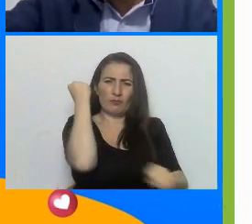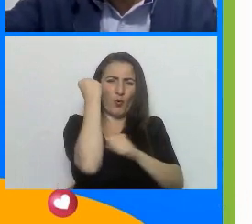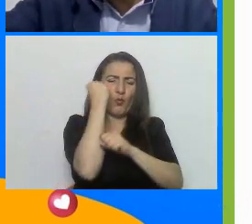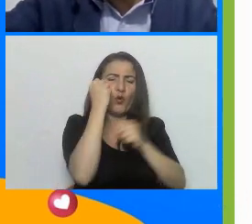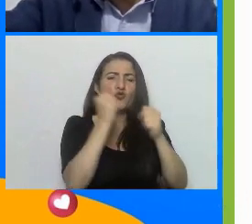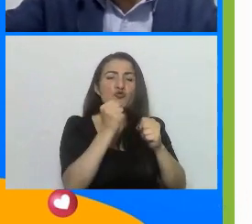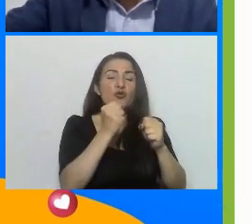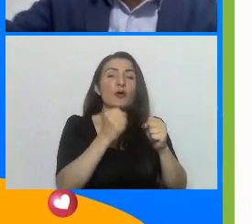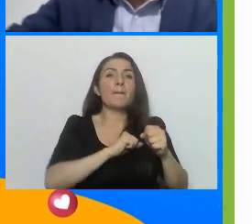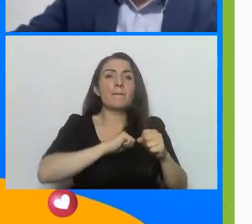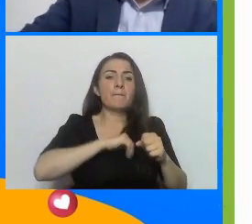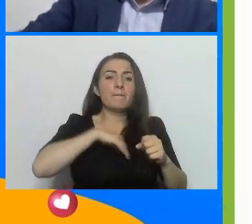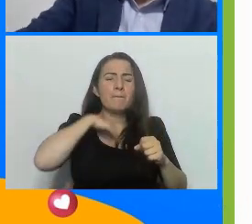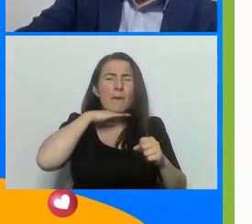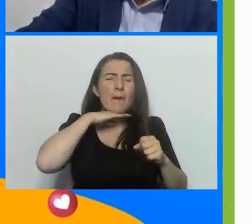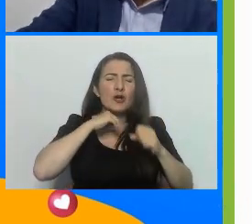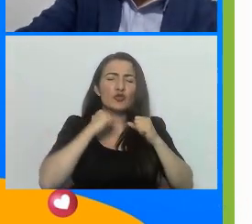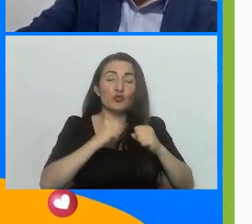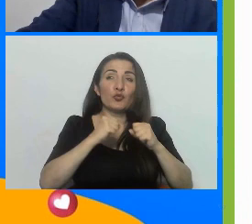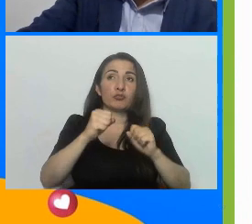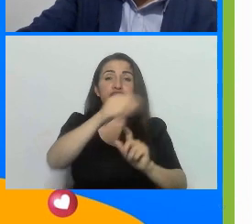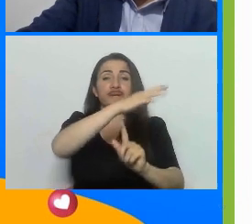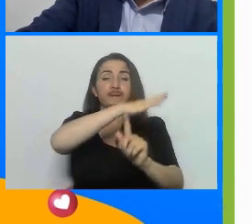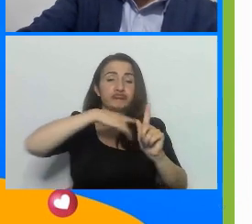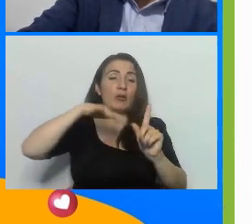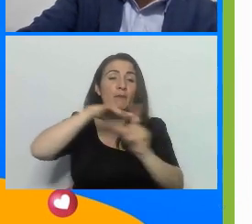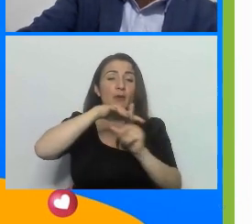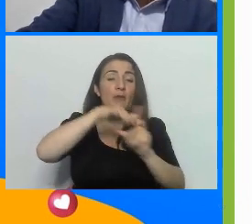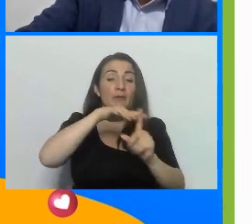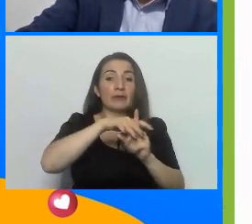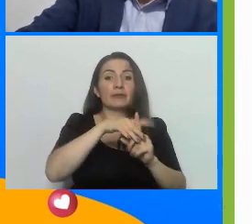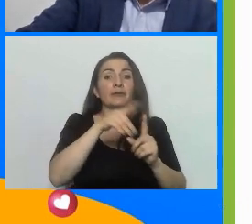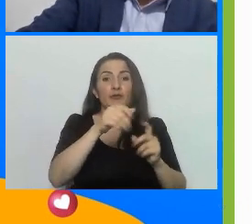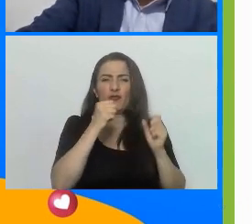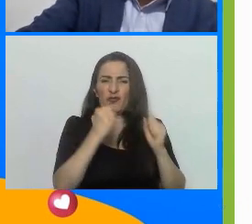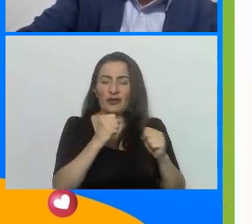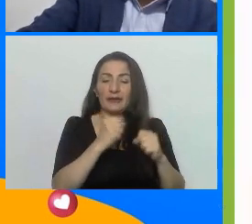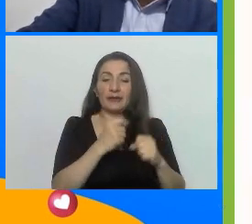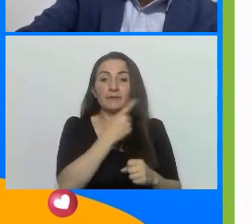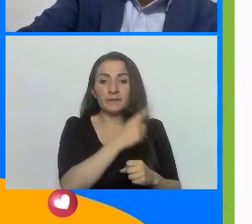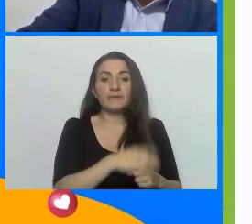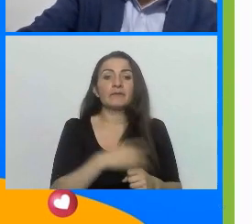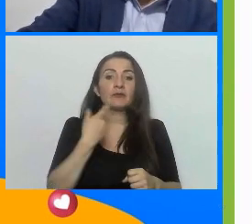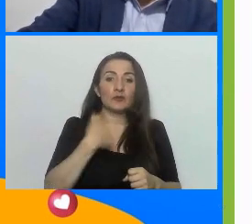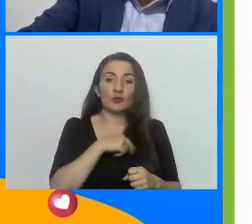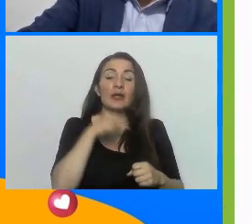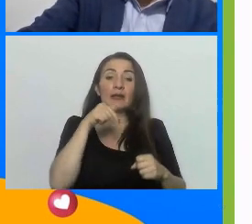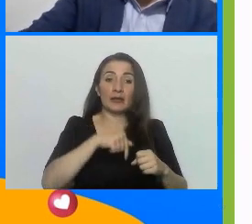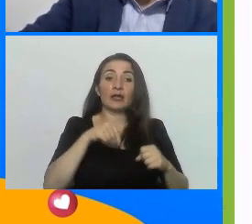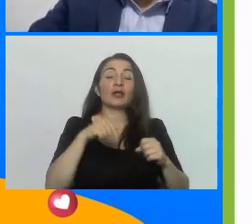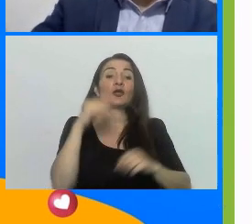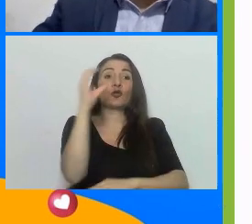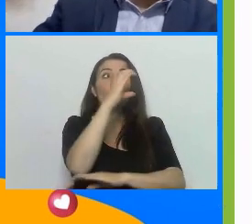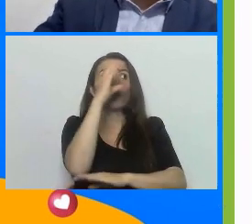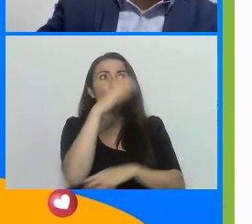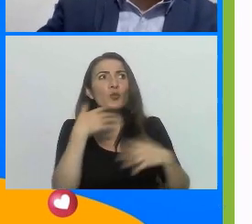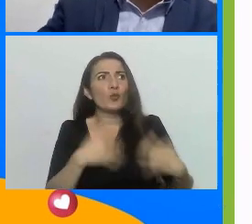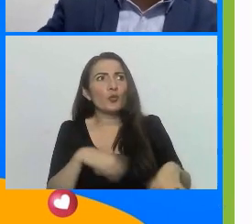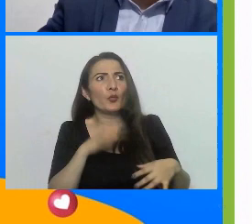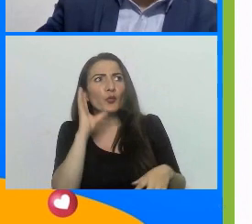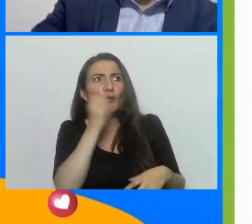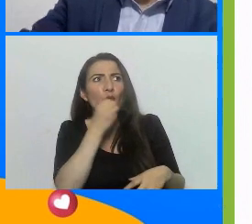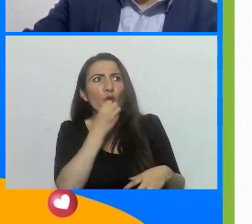mucho las condiciones climáticas. Imagínense de dónde vienen. Por eso son para nosotros en Colombia especies exóticas, o sea, que vienen de